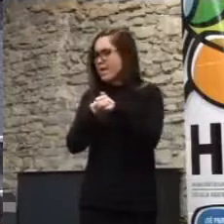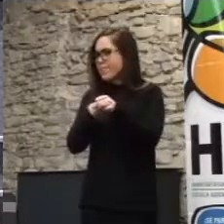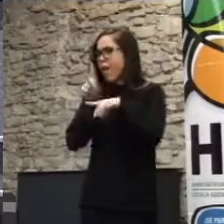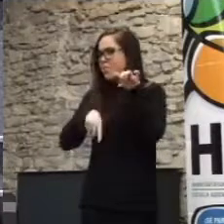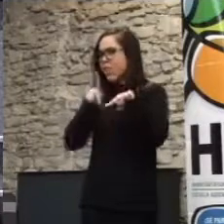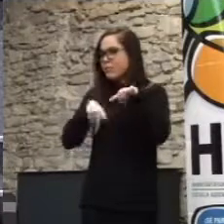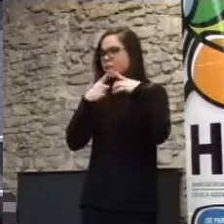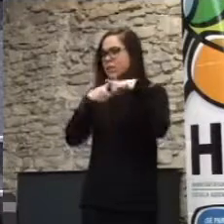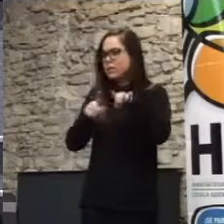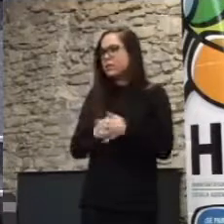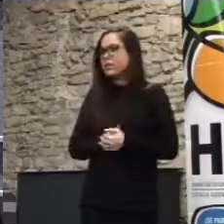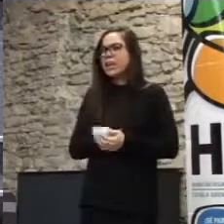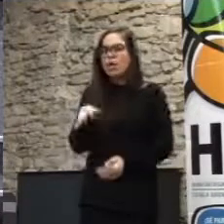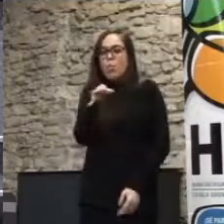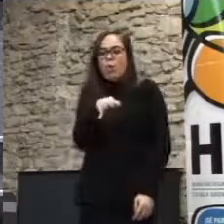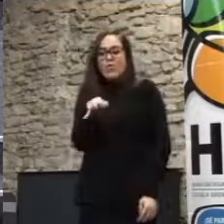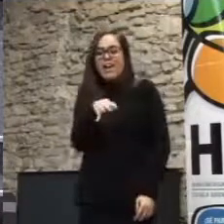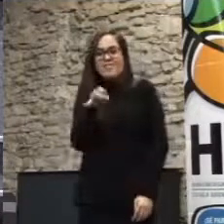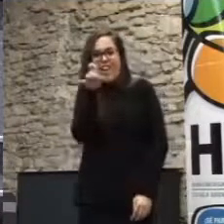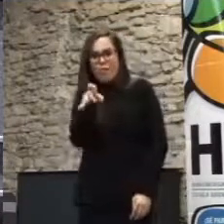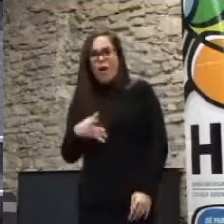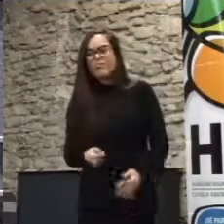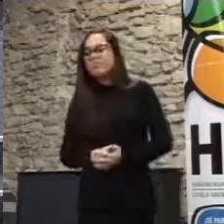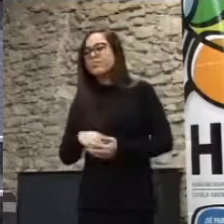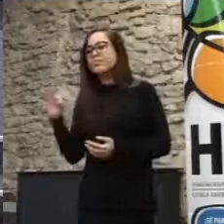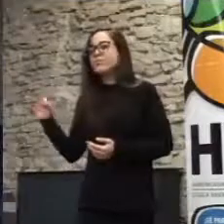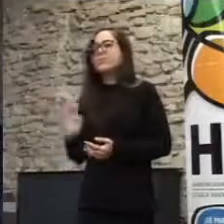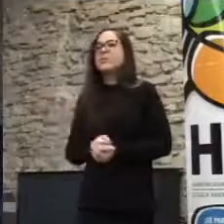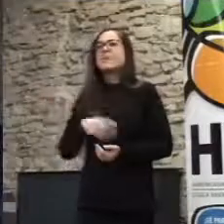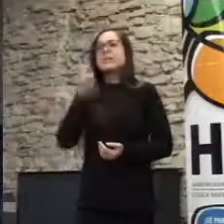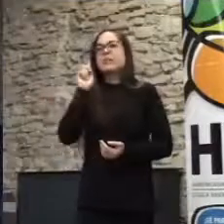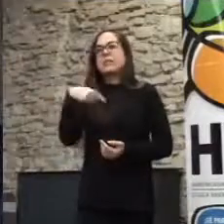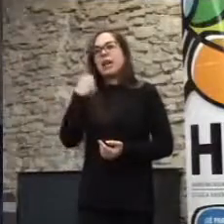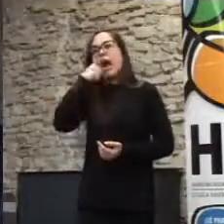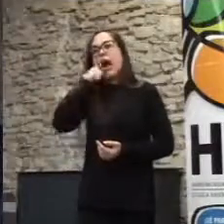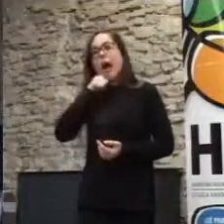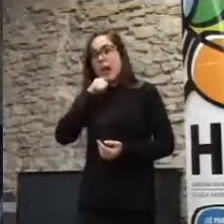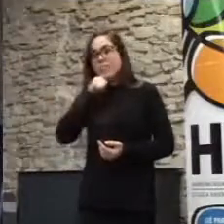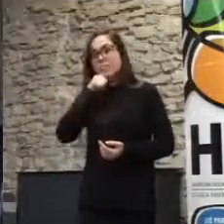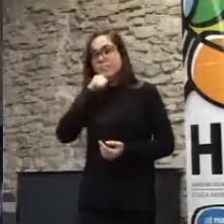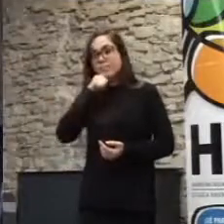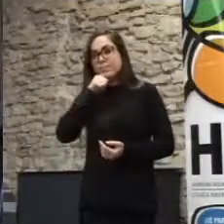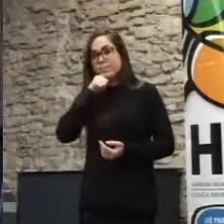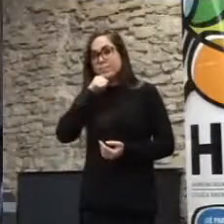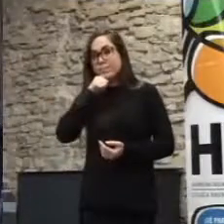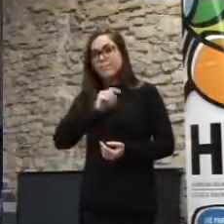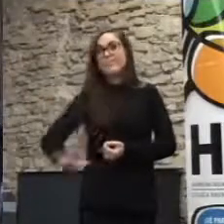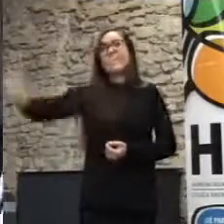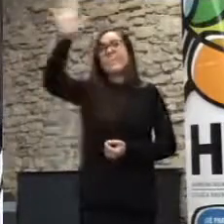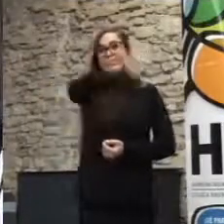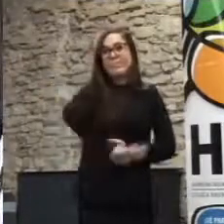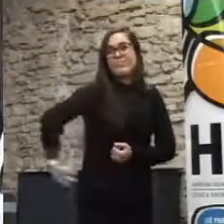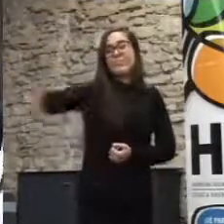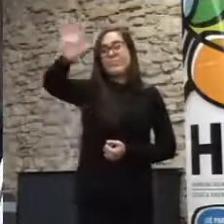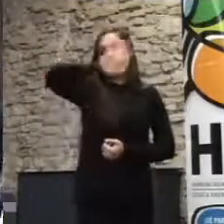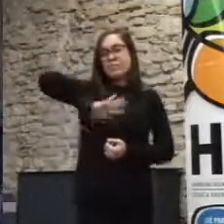cuestión. Quiero decir, Álava, el problema que tiene es que el resto de Álava tiene un peso muy escaso, primero